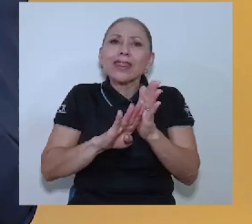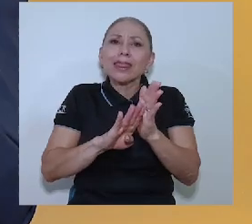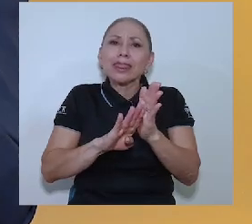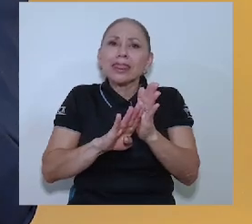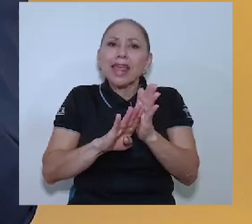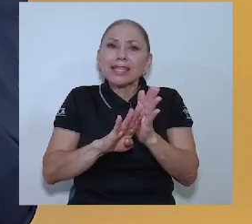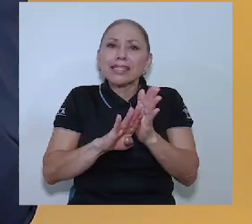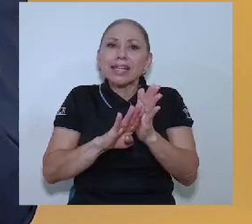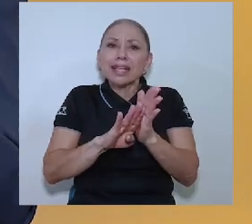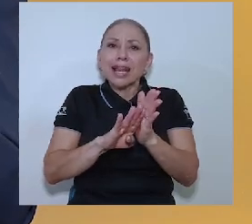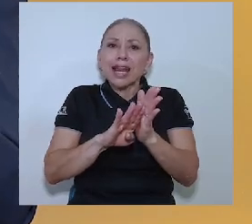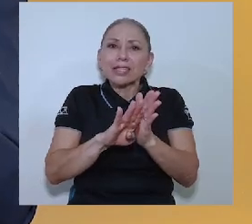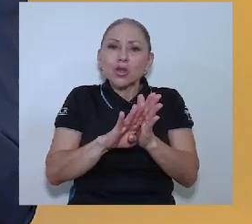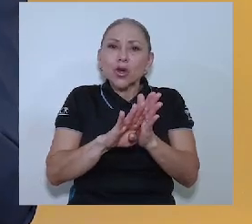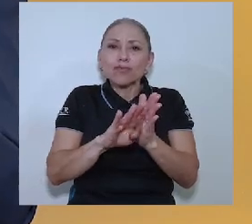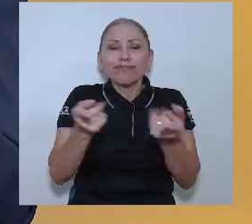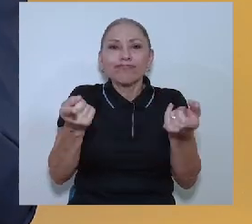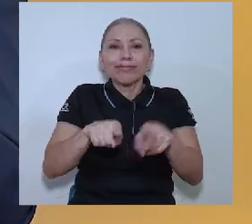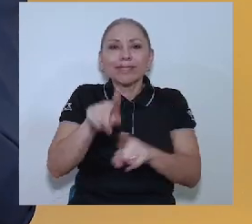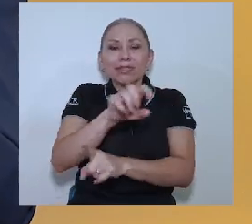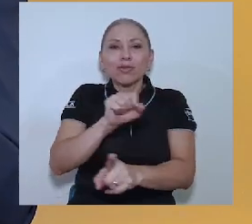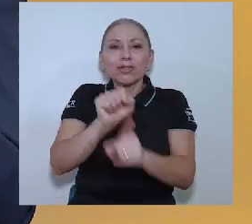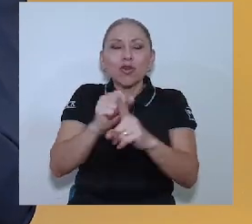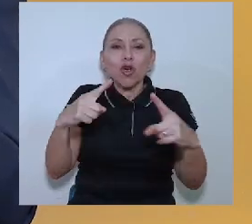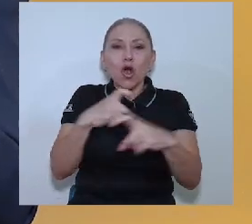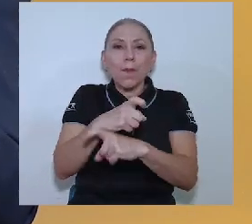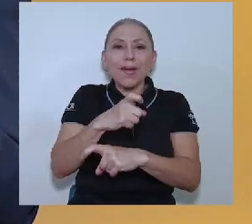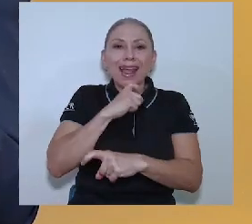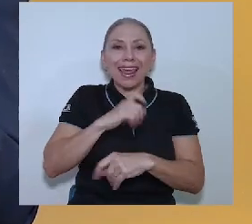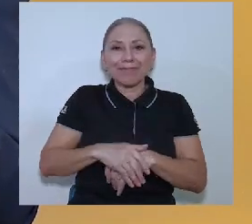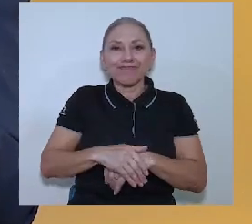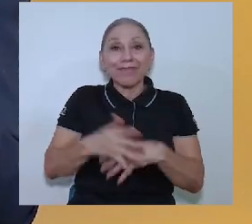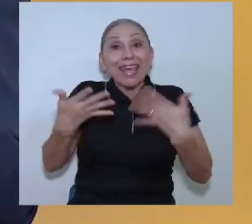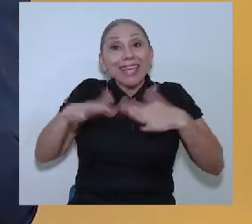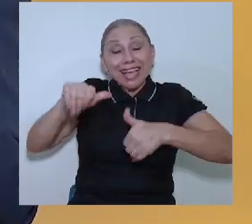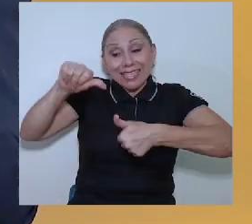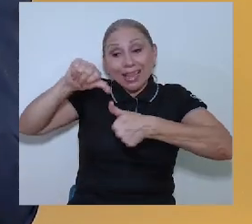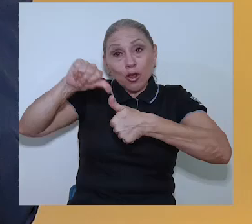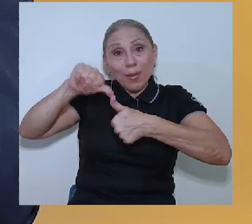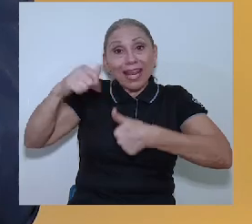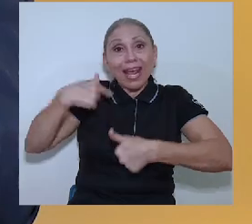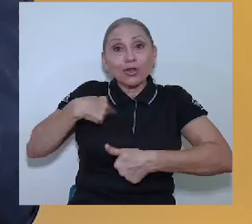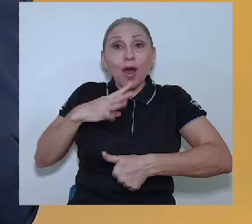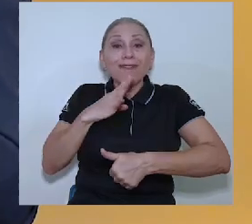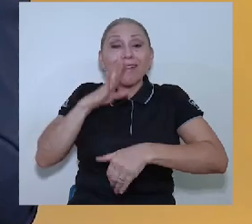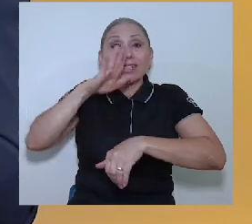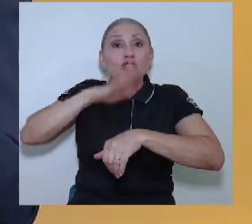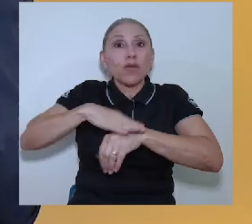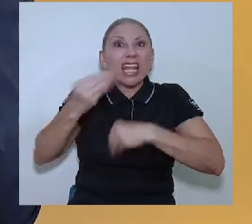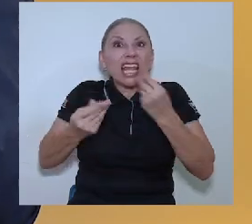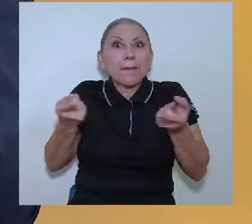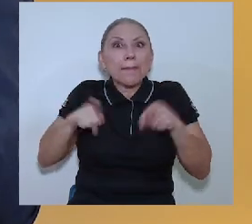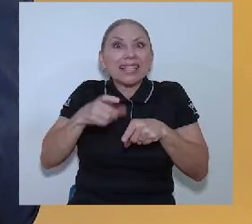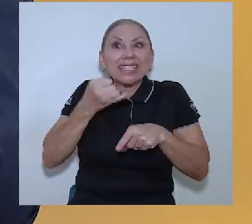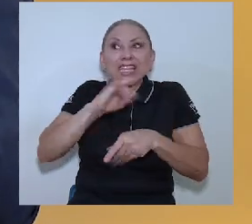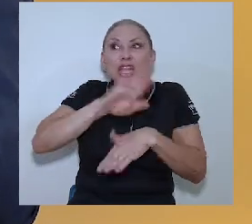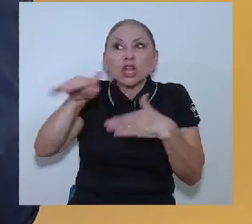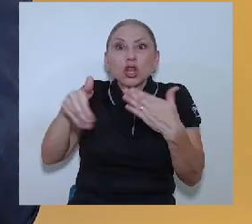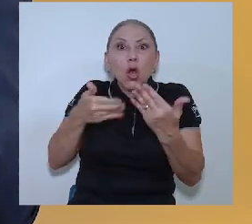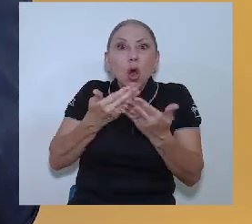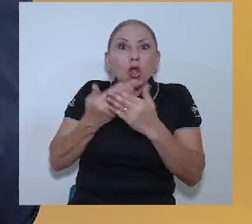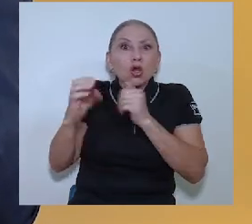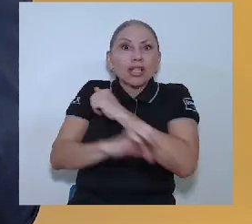que su situación sea muy complicada. Y en Centroamérica, ya me refería al tema migratorio. En Costa Rica